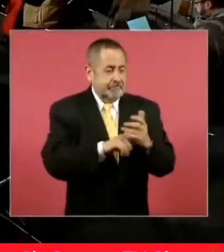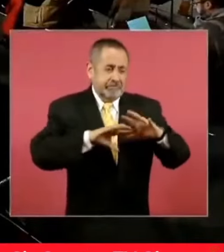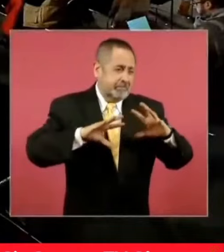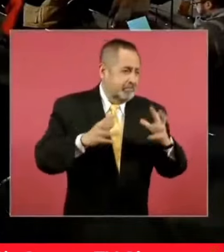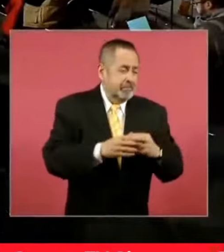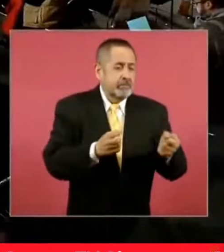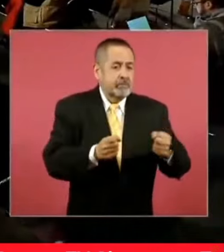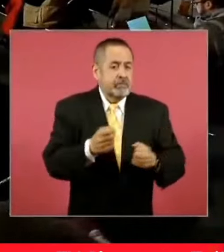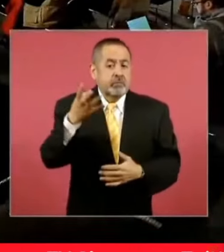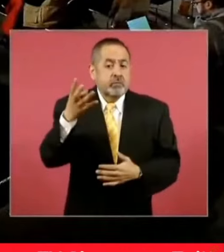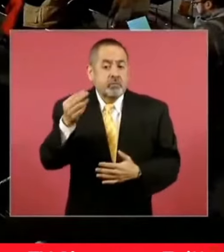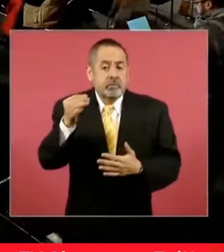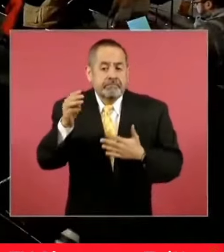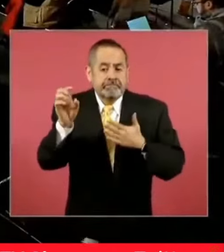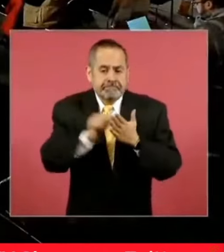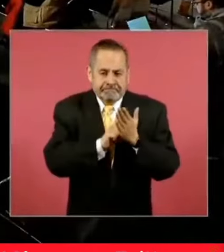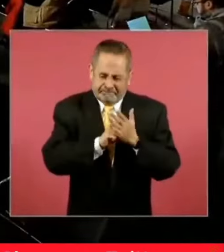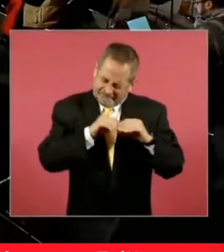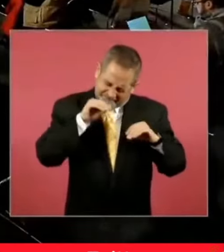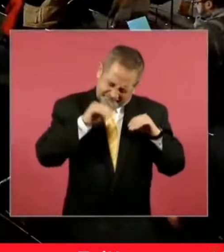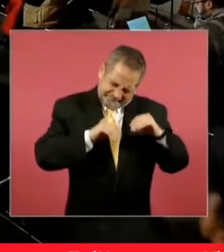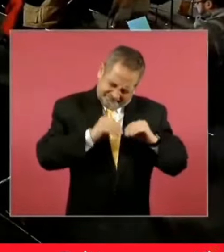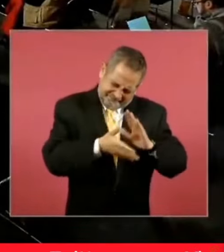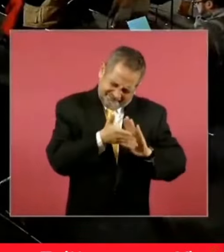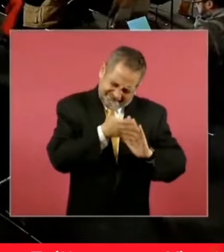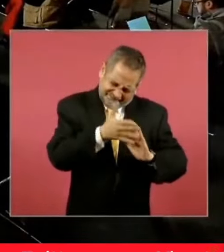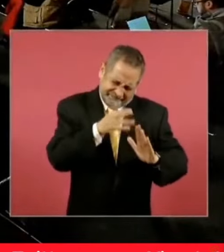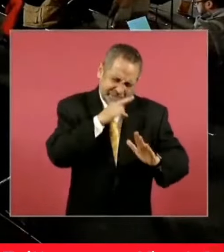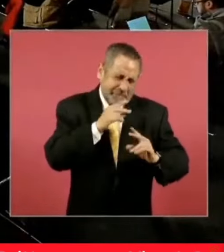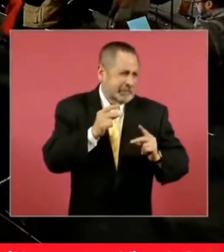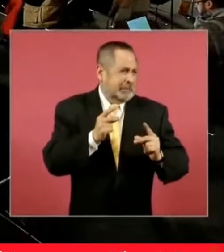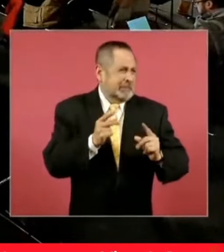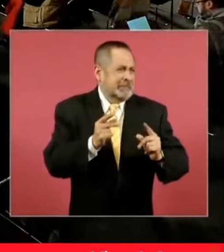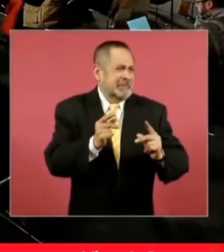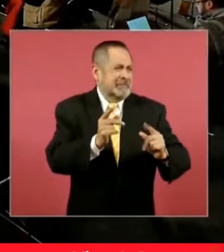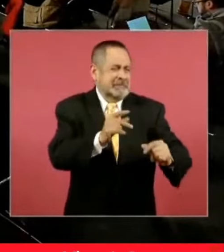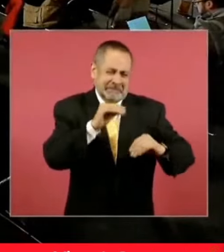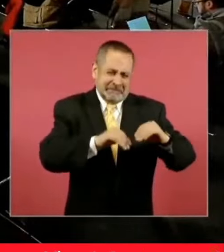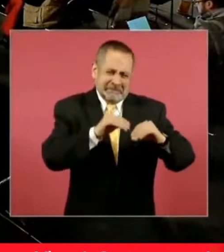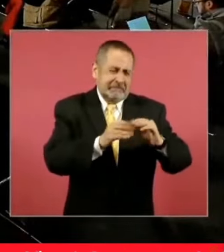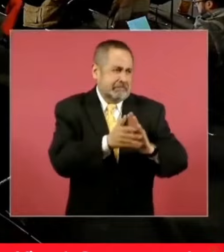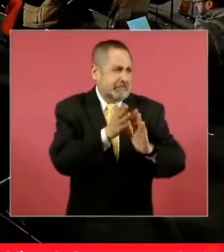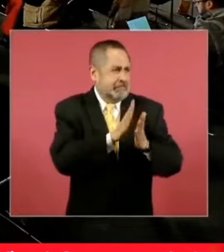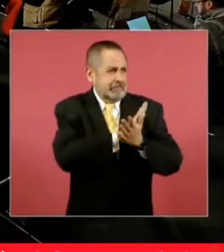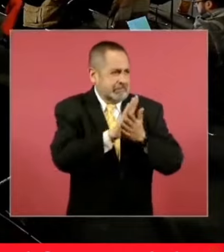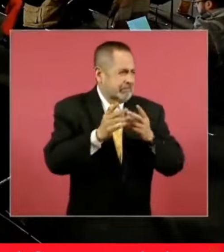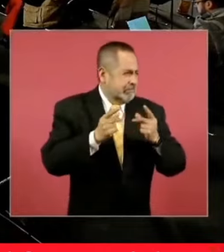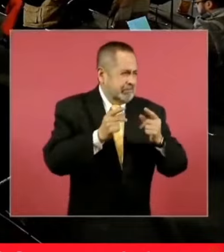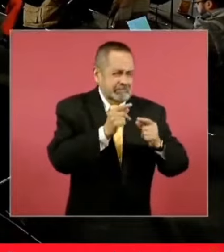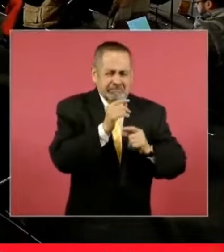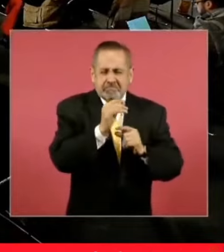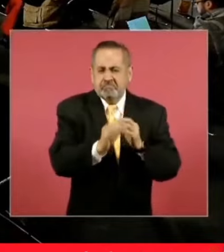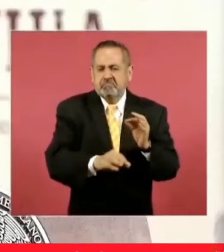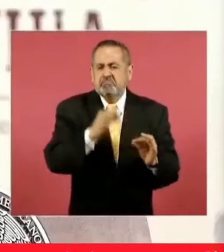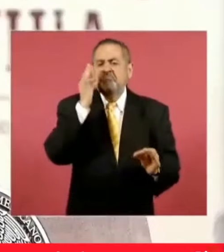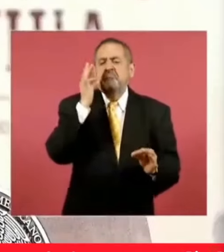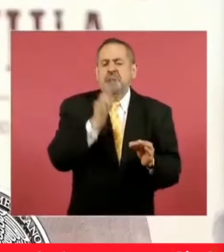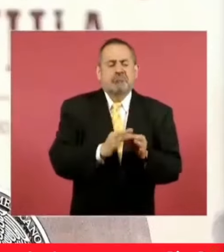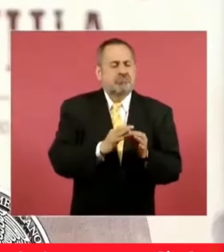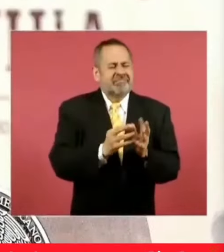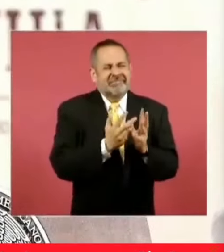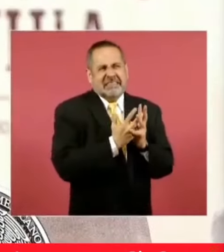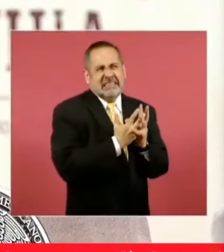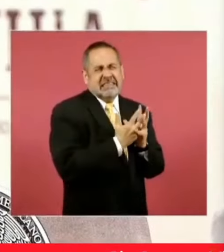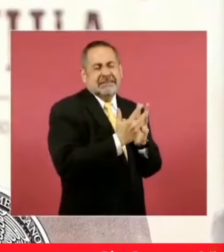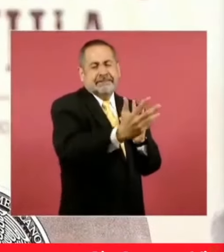todos los procesos para llegar con estos tiempos a hacerlo muy adecuadamente. Hay que